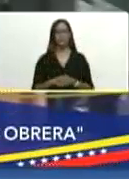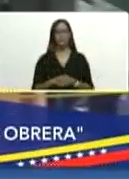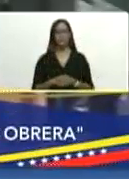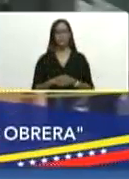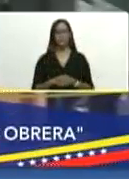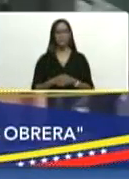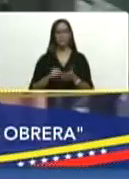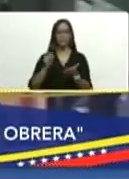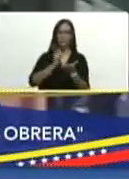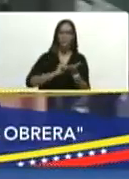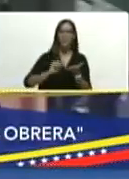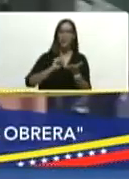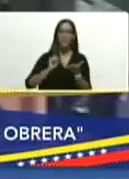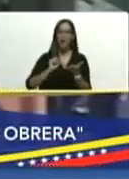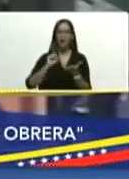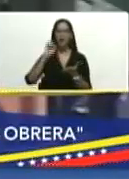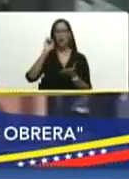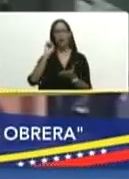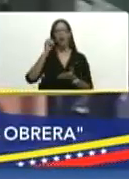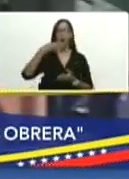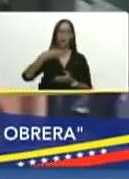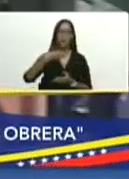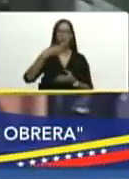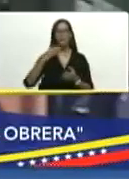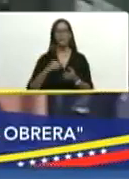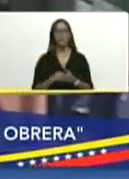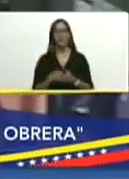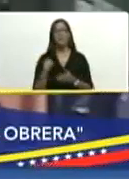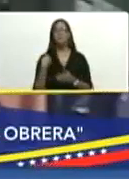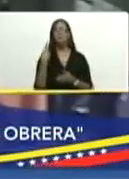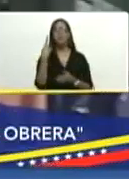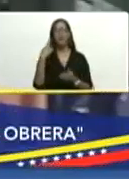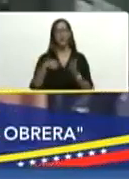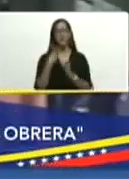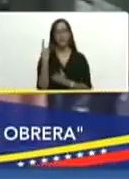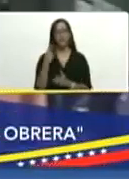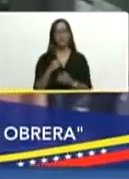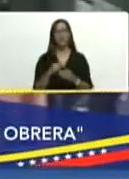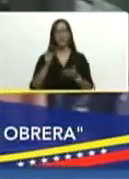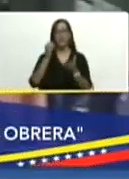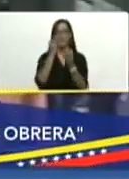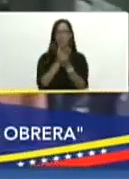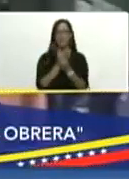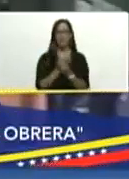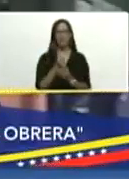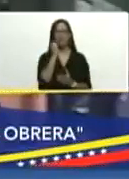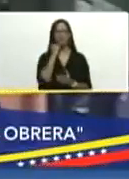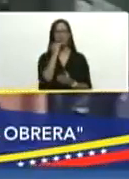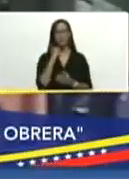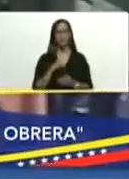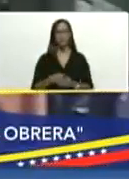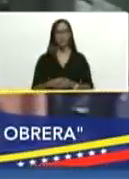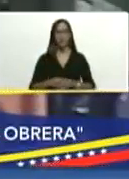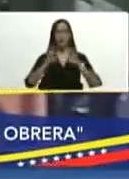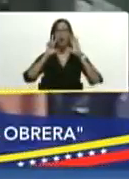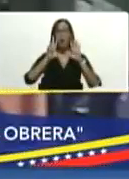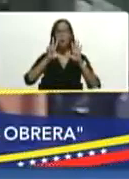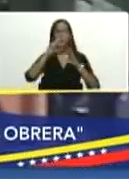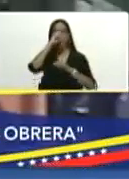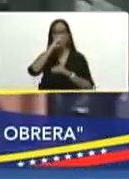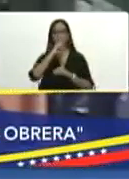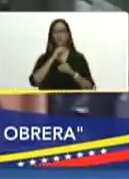firmado barat hussein Obama por primera vez ese decreto infame ocho años